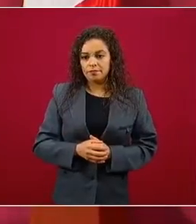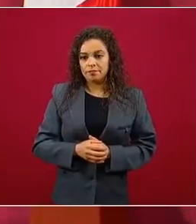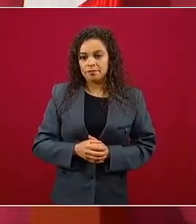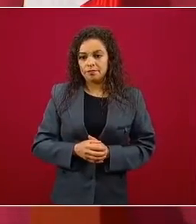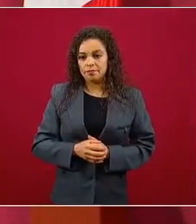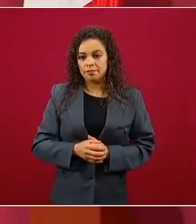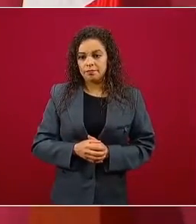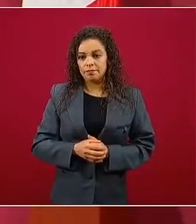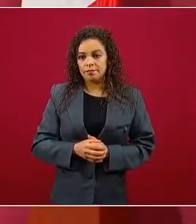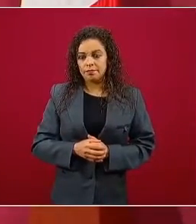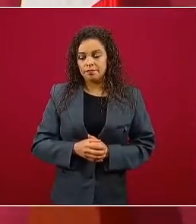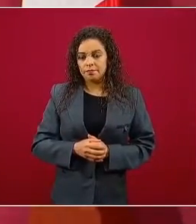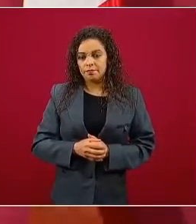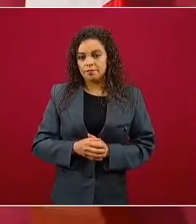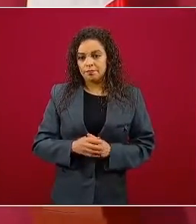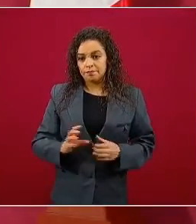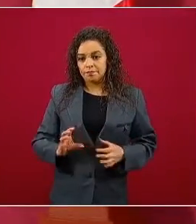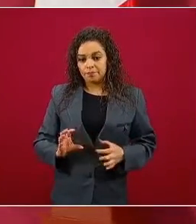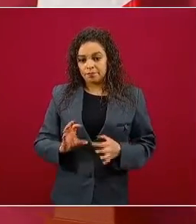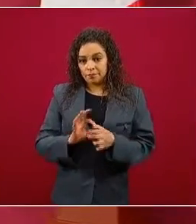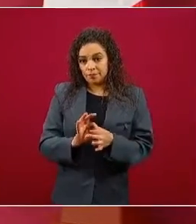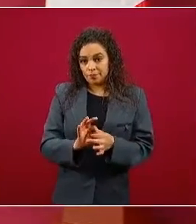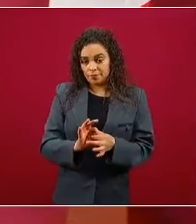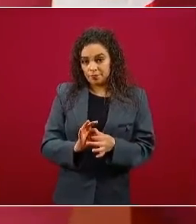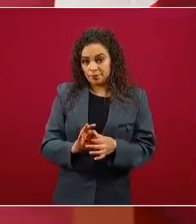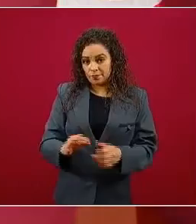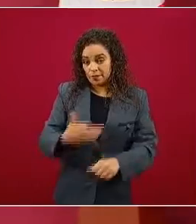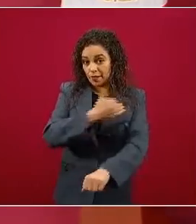lo relacionado con la familia a la derecha,